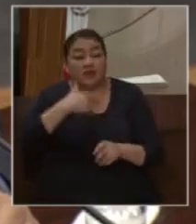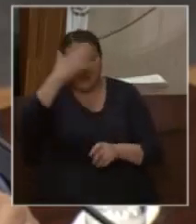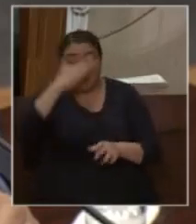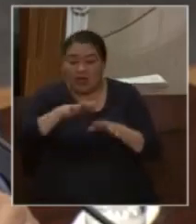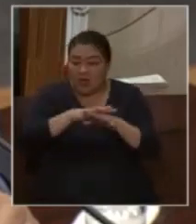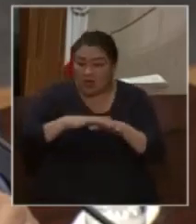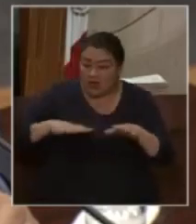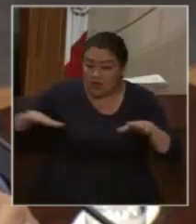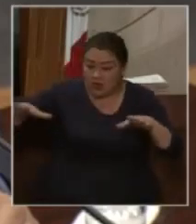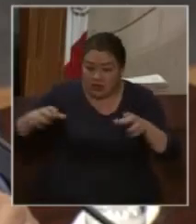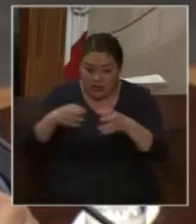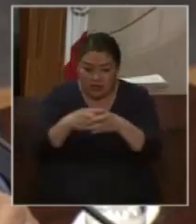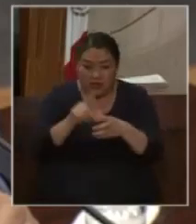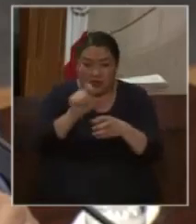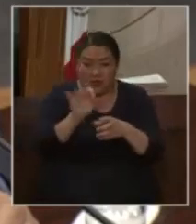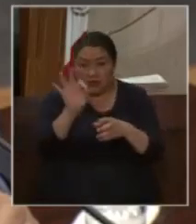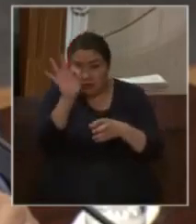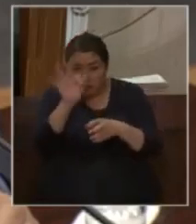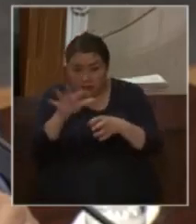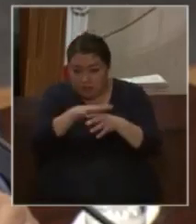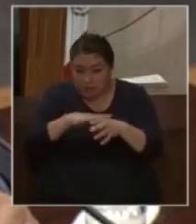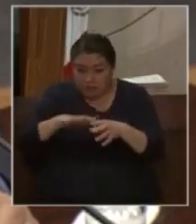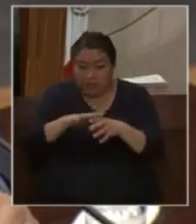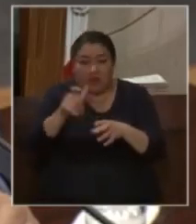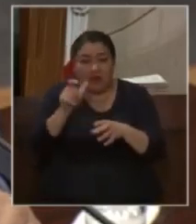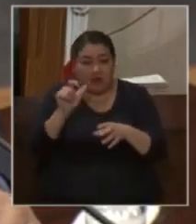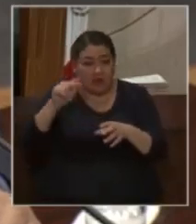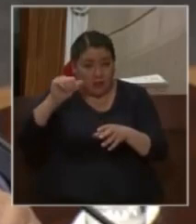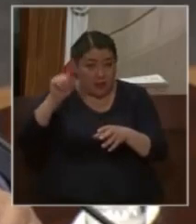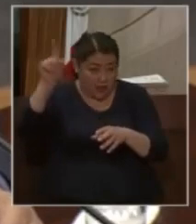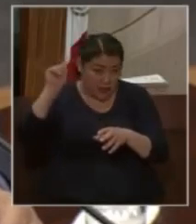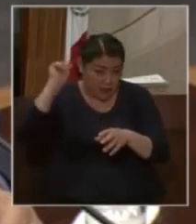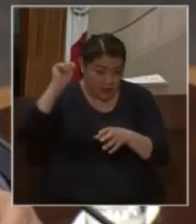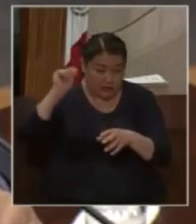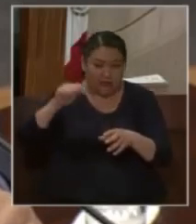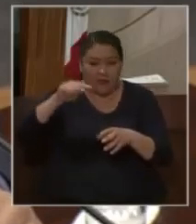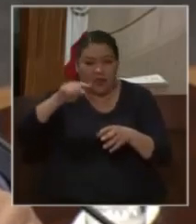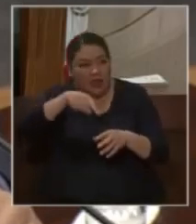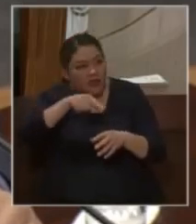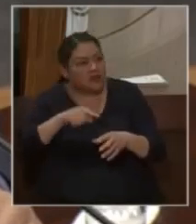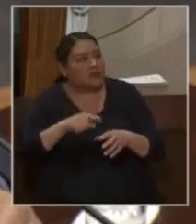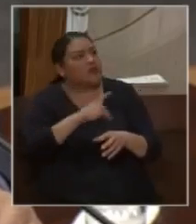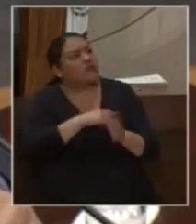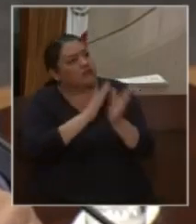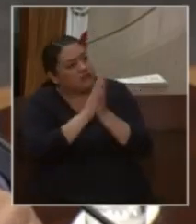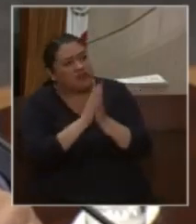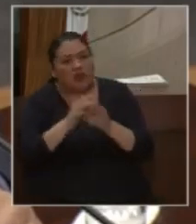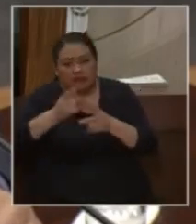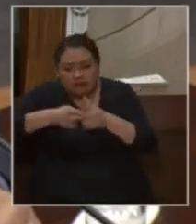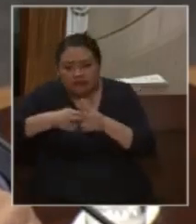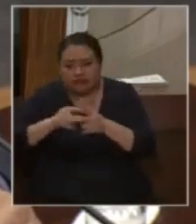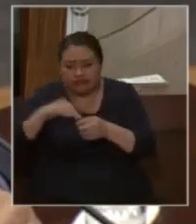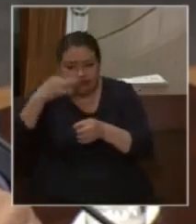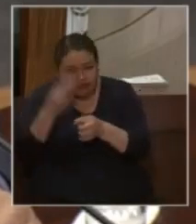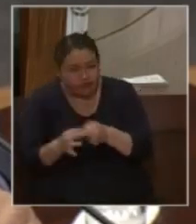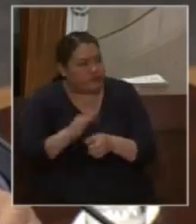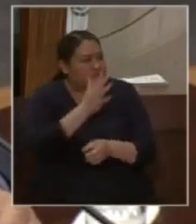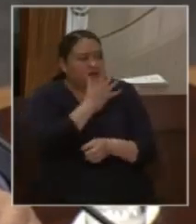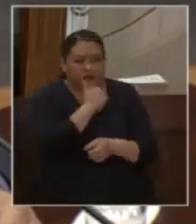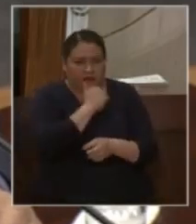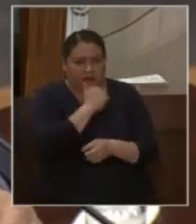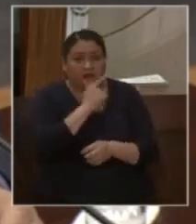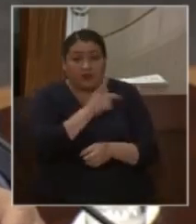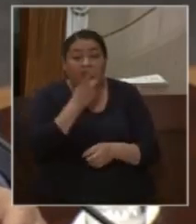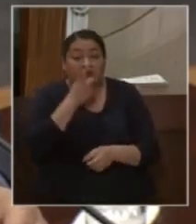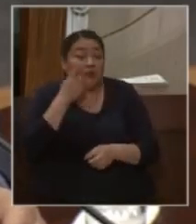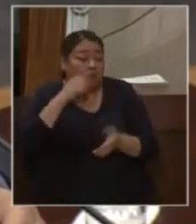del 20% de las casillas instaladas en el municipio de Jalpa de Méndez, Tabasco, no se cumplía el criterio de determinancia porque ni aún en el supuesto